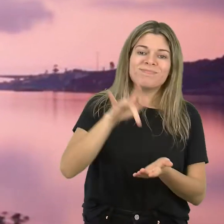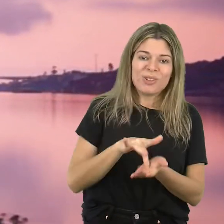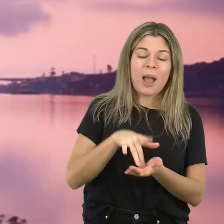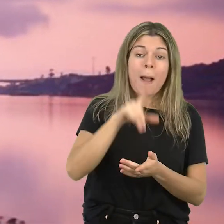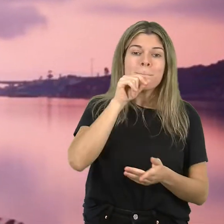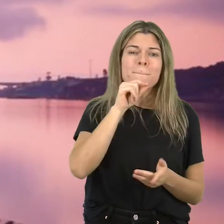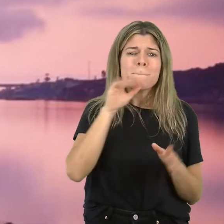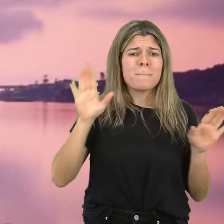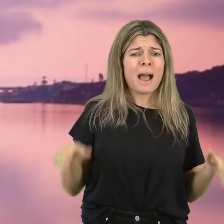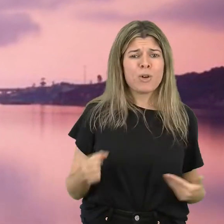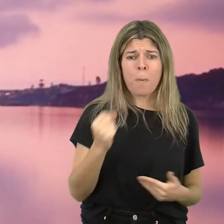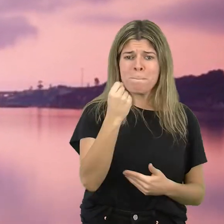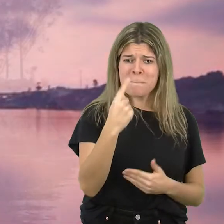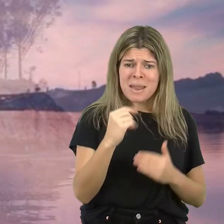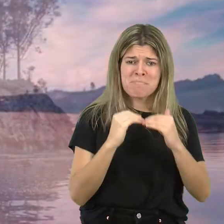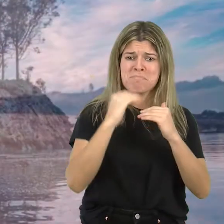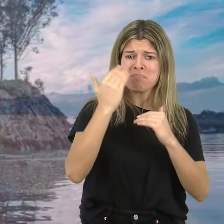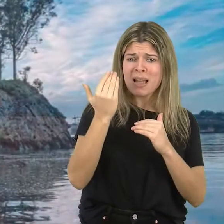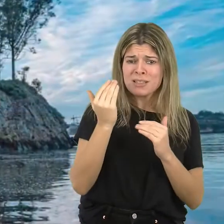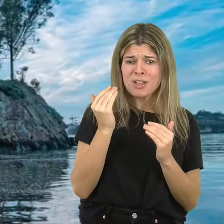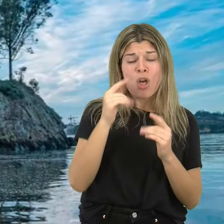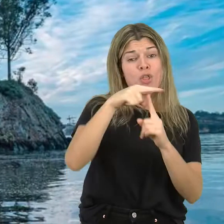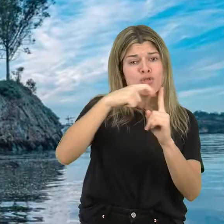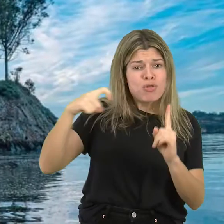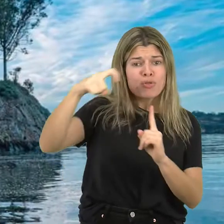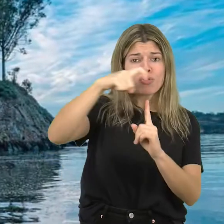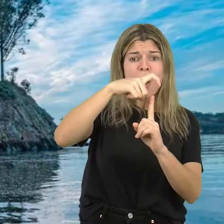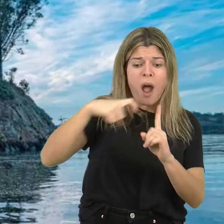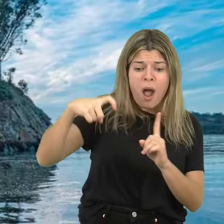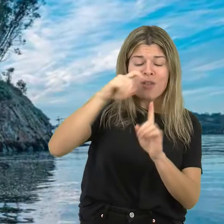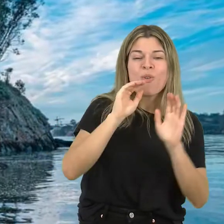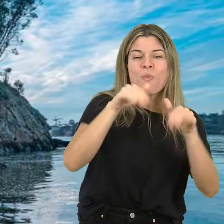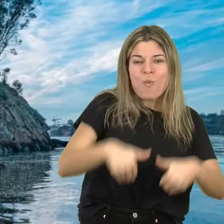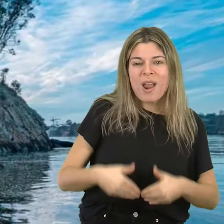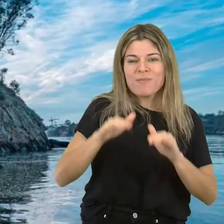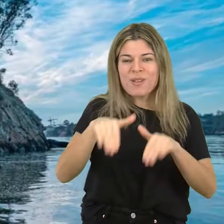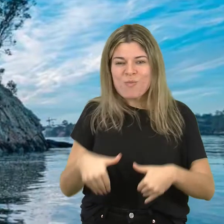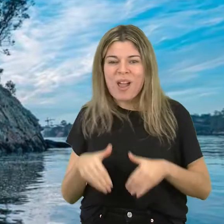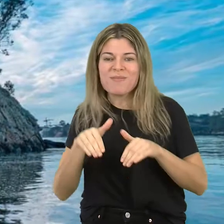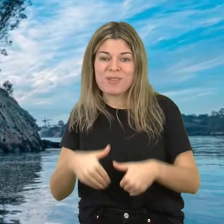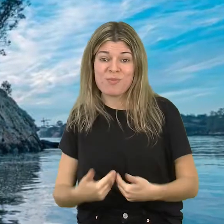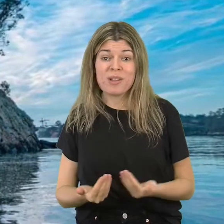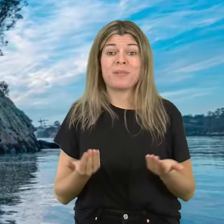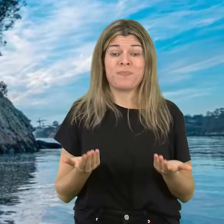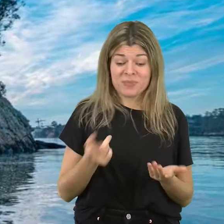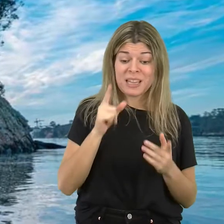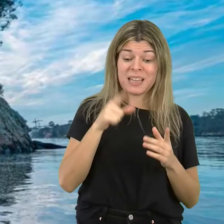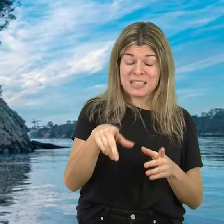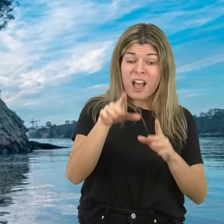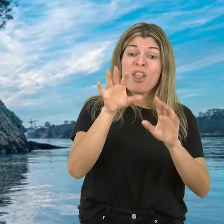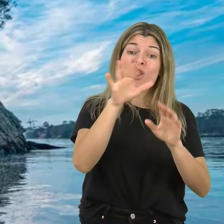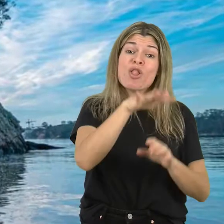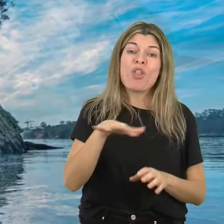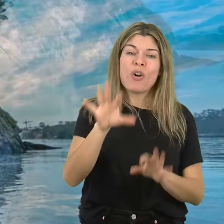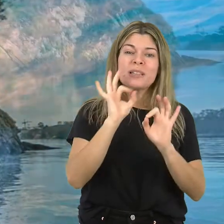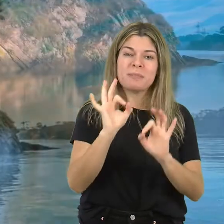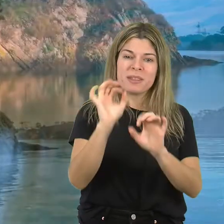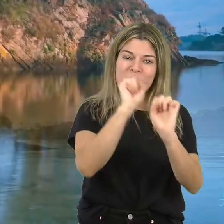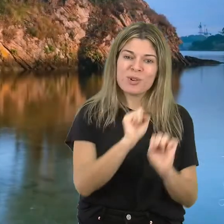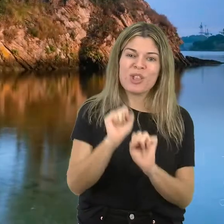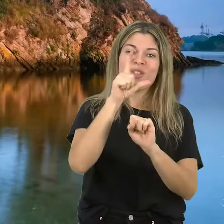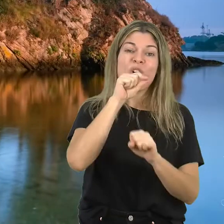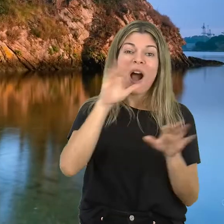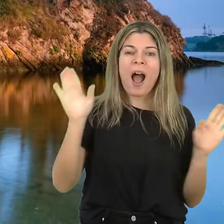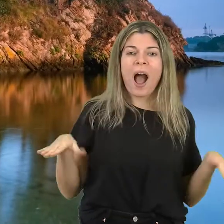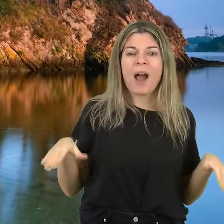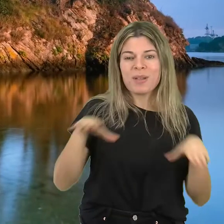vez una de las razones por las que miles de aves regresan a esta ría año tras año y por lo que es considerada zona especial